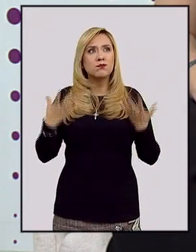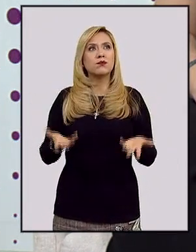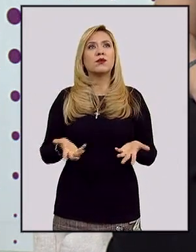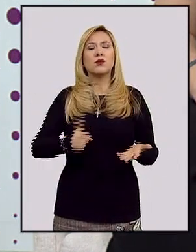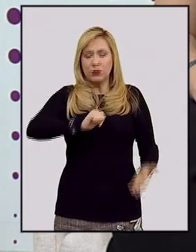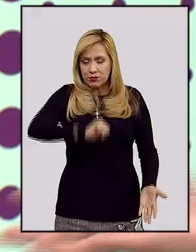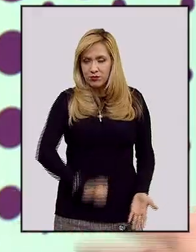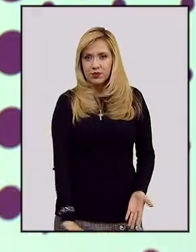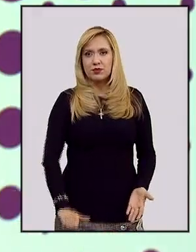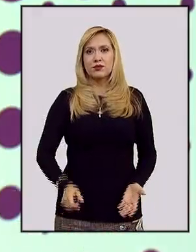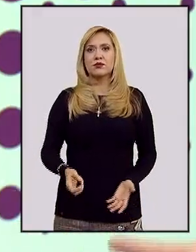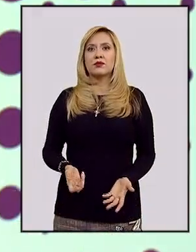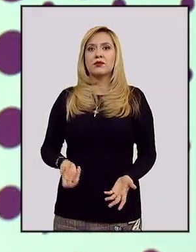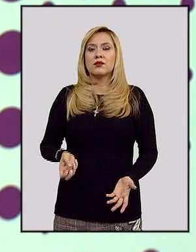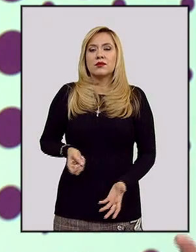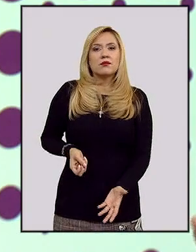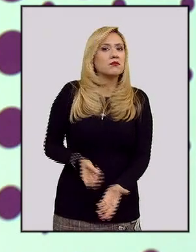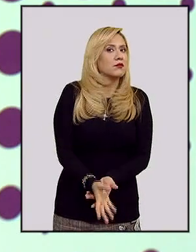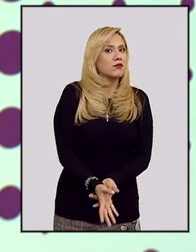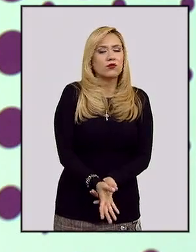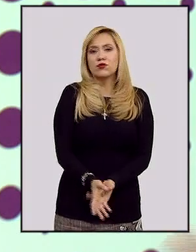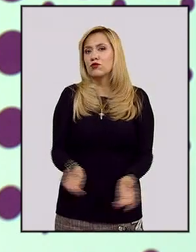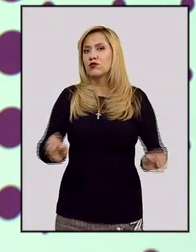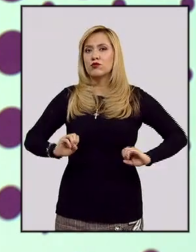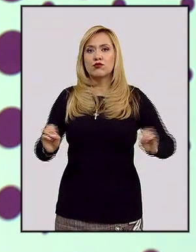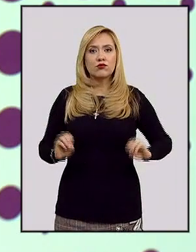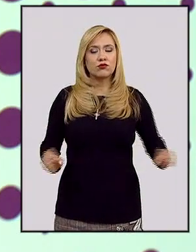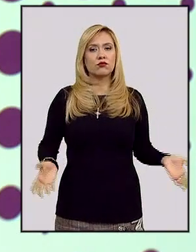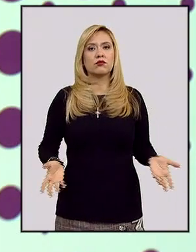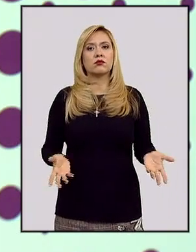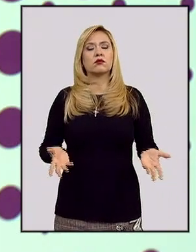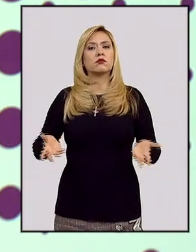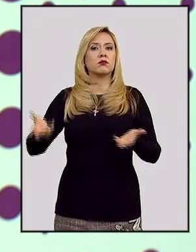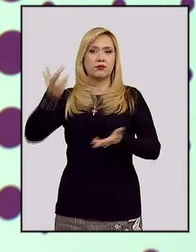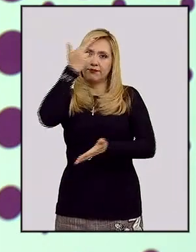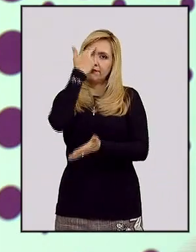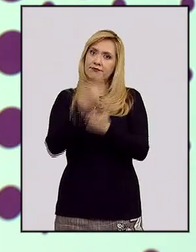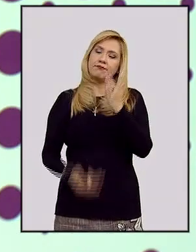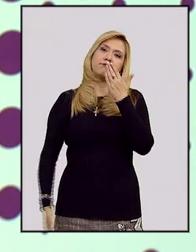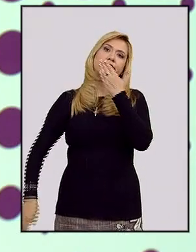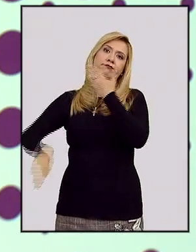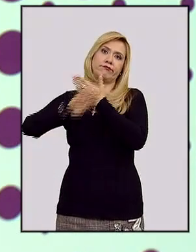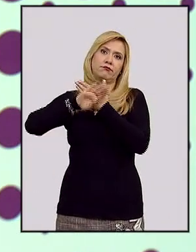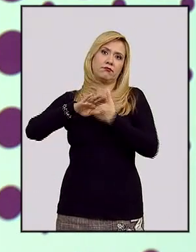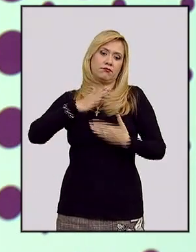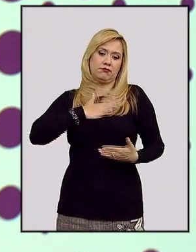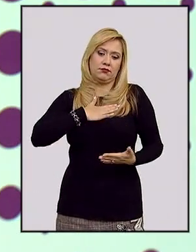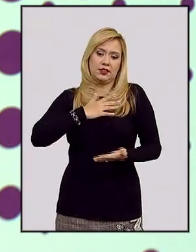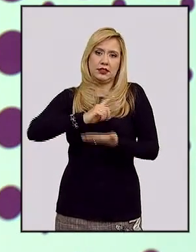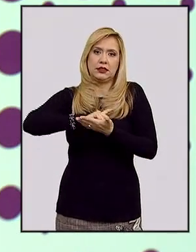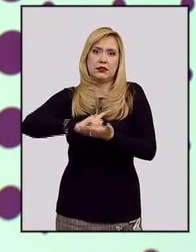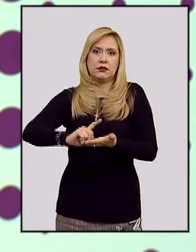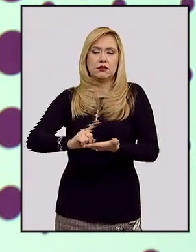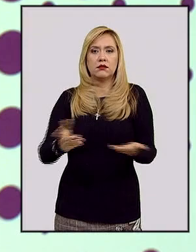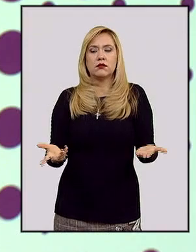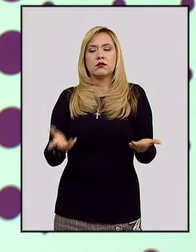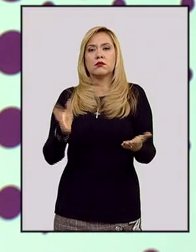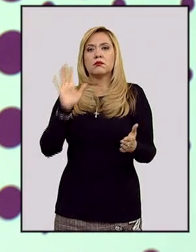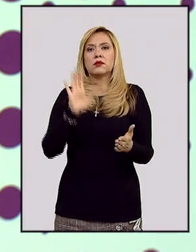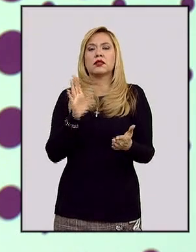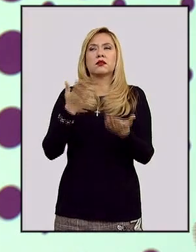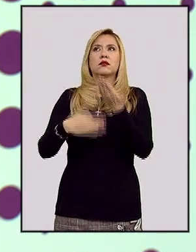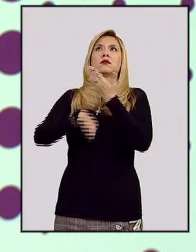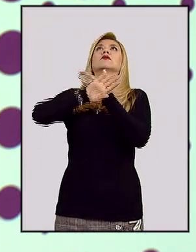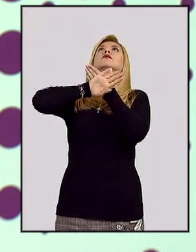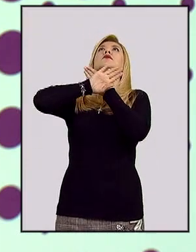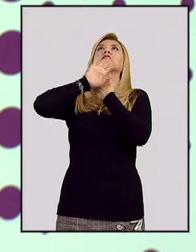no haber tenido la oportunidad de un parto vertical, por ejemplo, sí, implicó una violación a sus derechos, y ella lo vivió como una violencia. Claro. Entonces